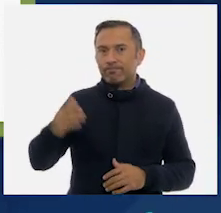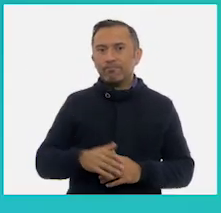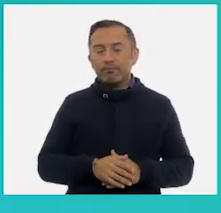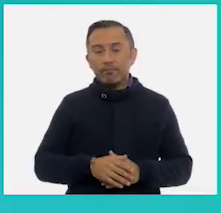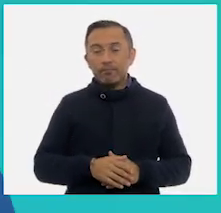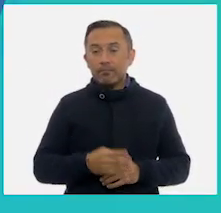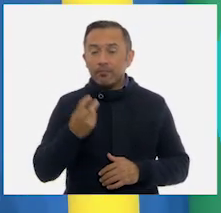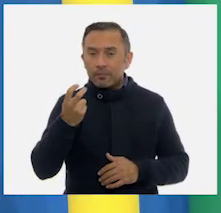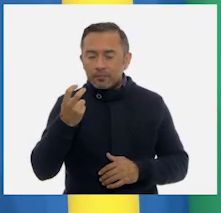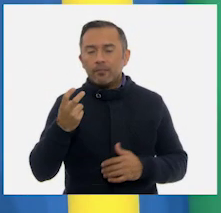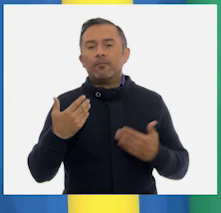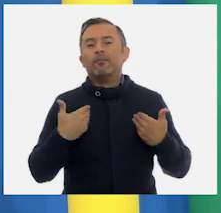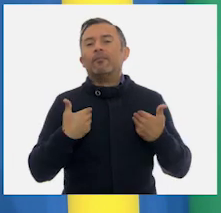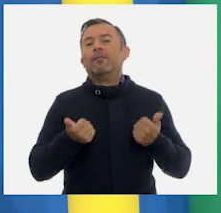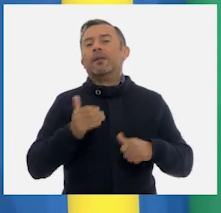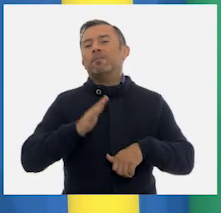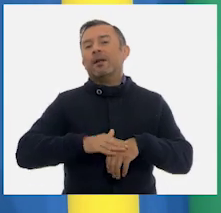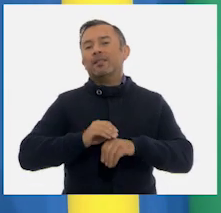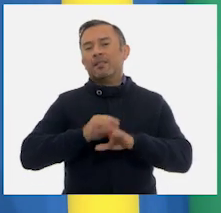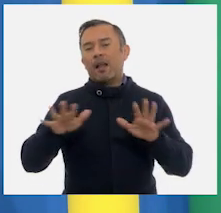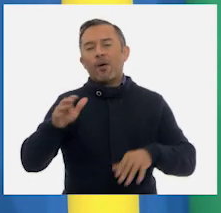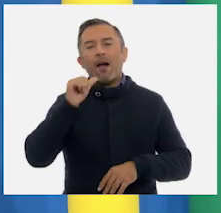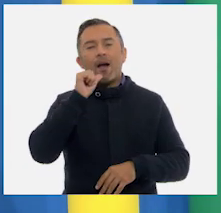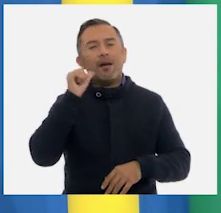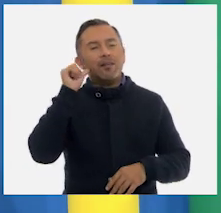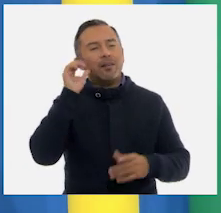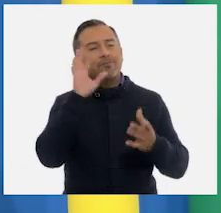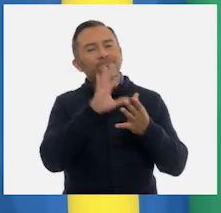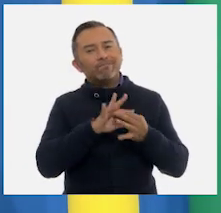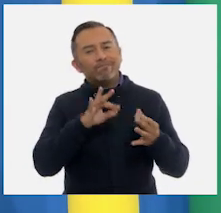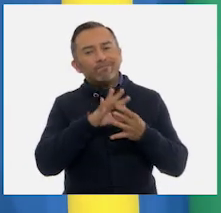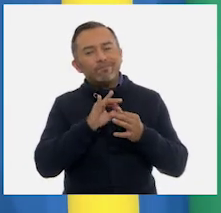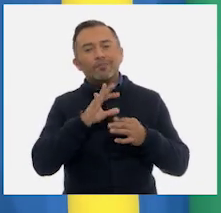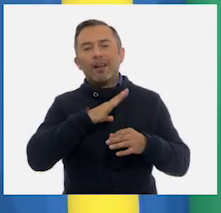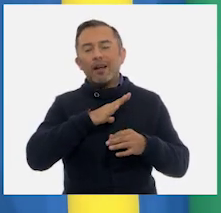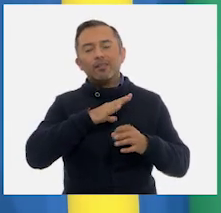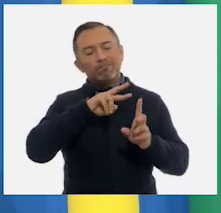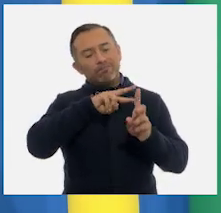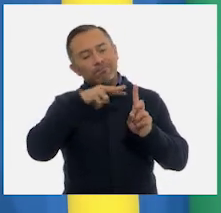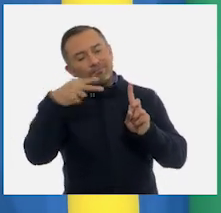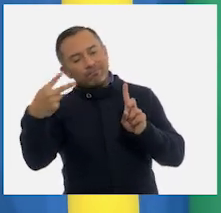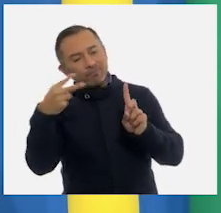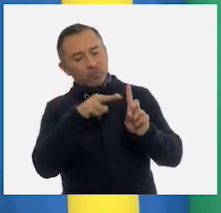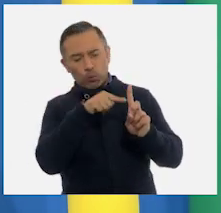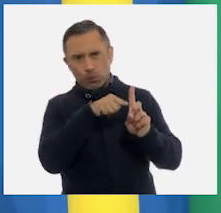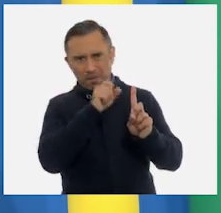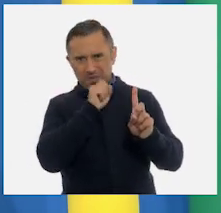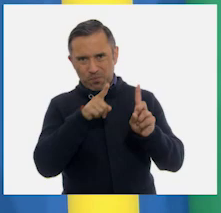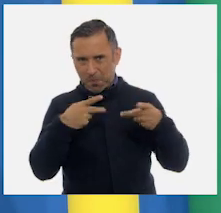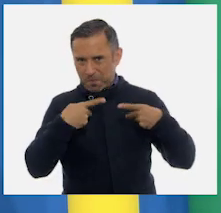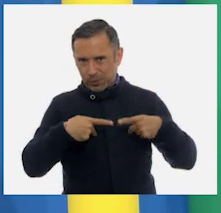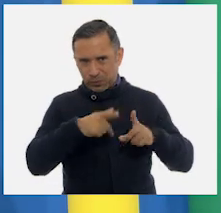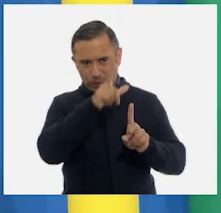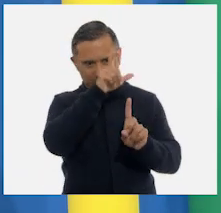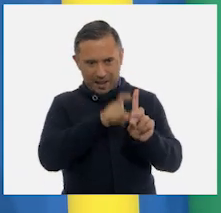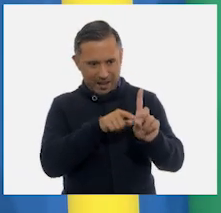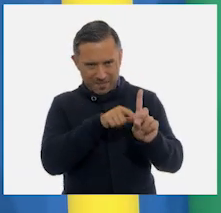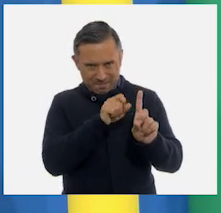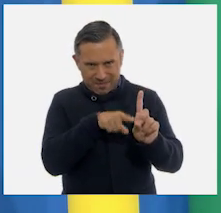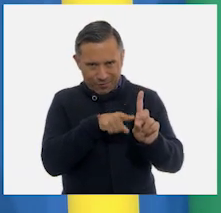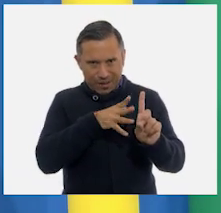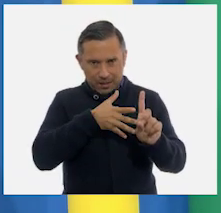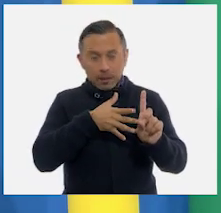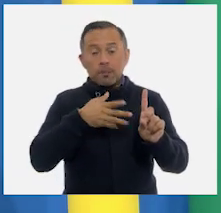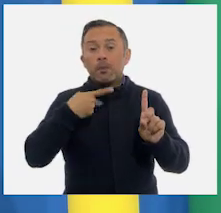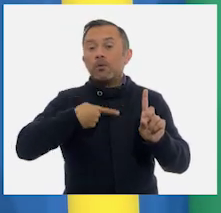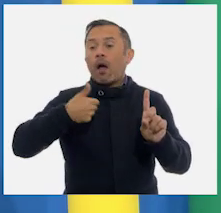más claro eso de lo que hablábamos ayer sobre las diferentes visiones sobre un mismo hecho histórico expresadas por medio del relato, con